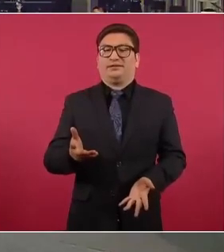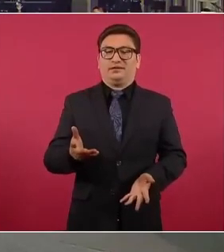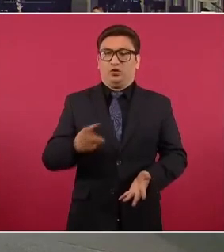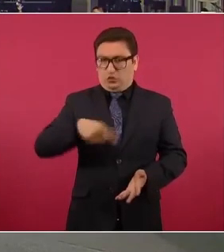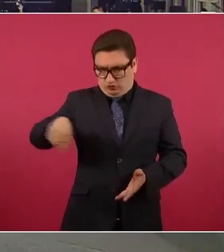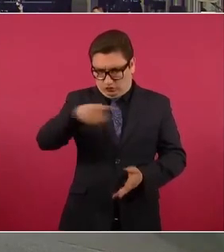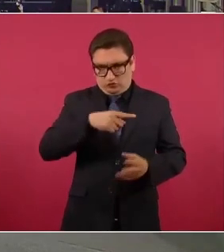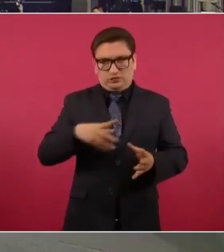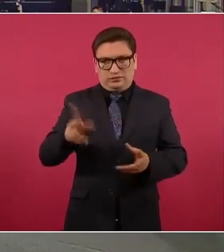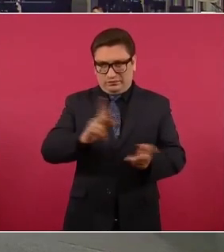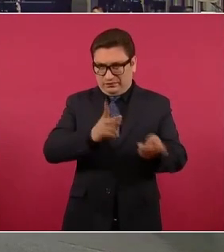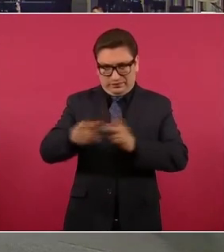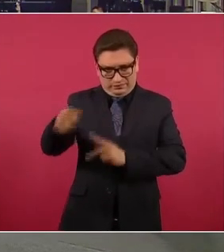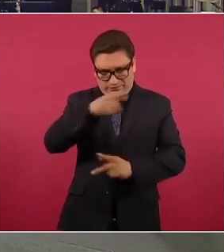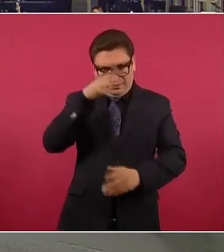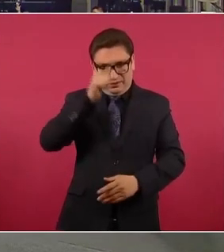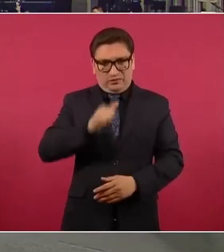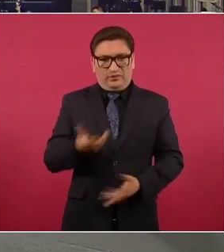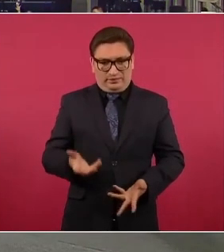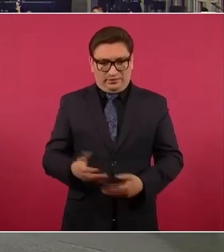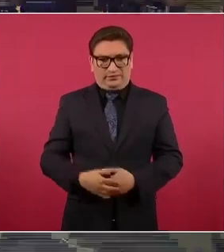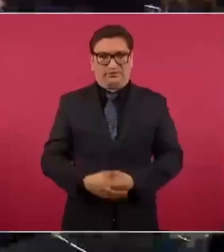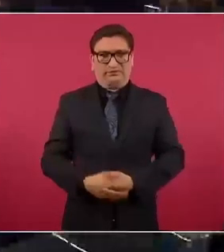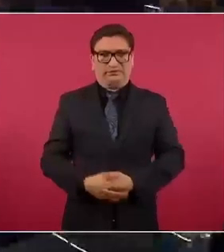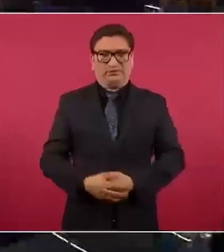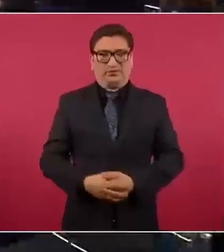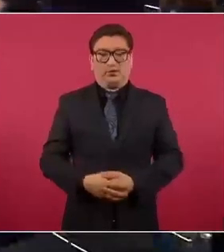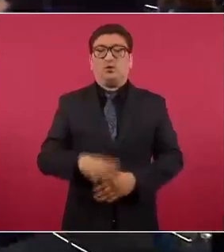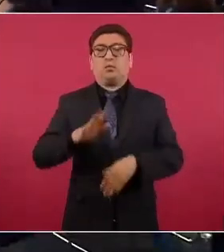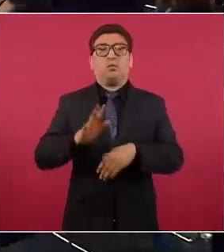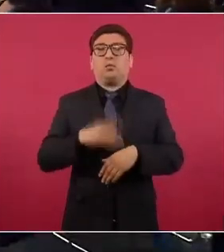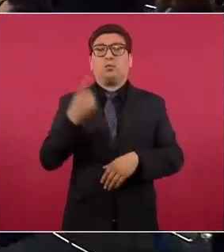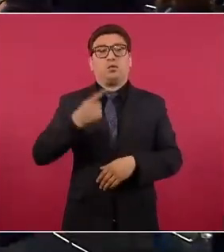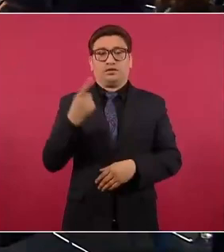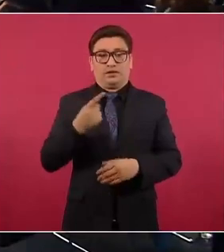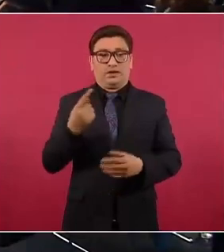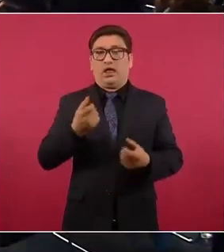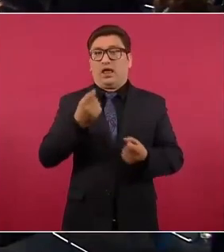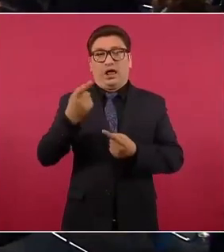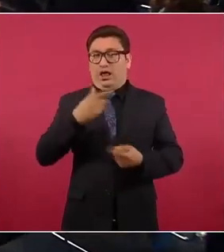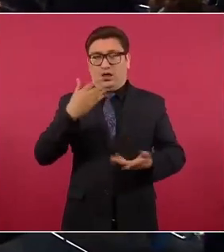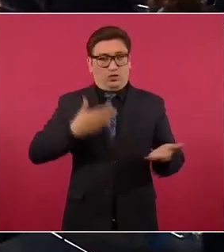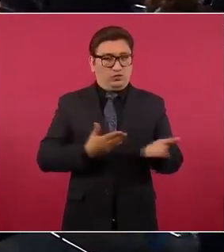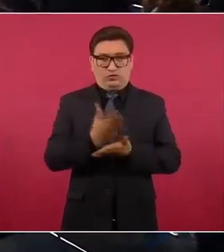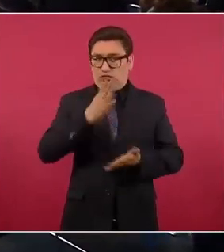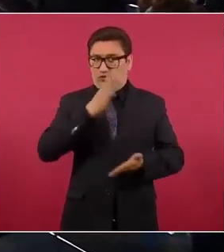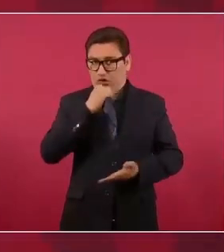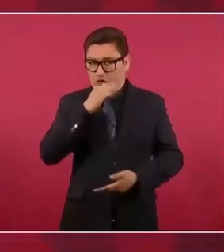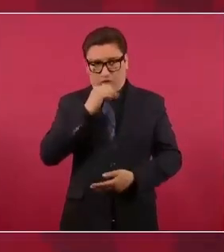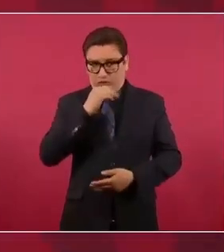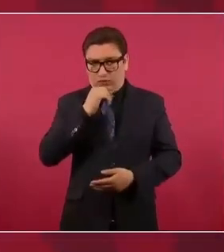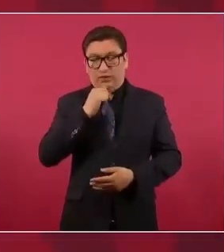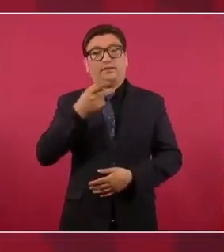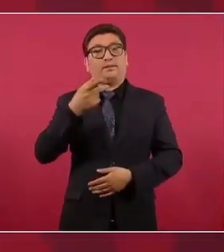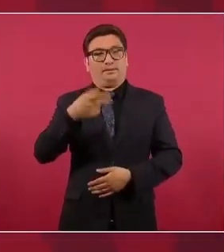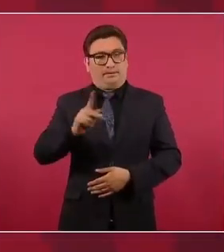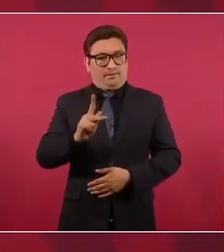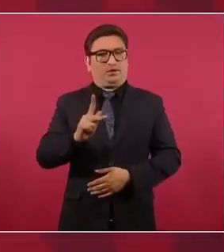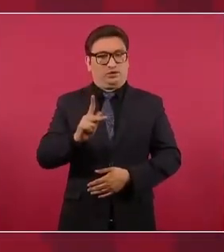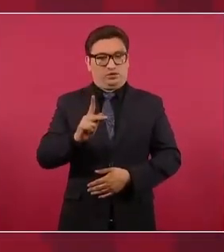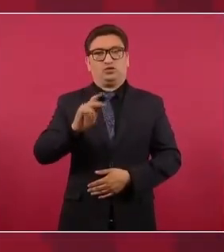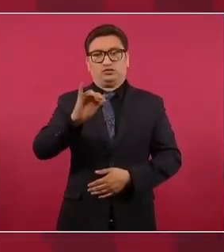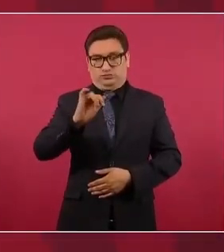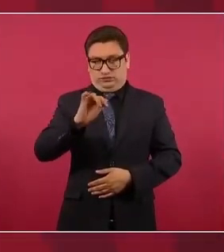póngase de acuerdo, y porque no van a poder entrar todos, pero que sí